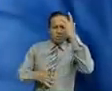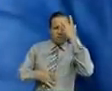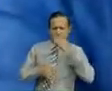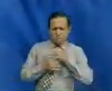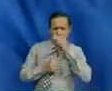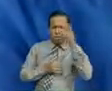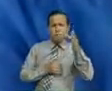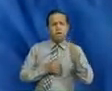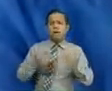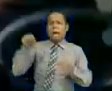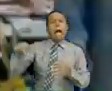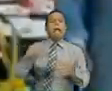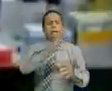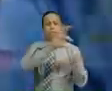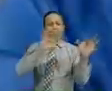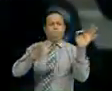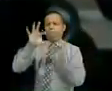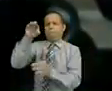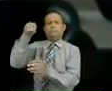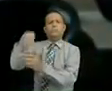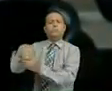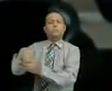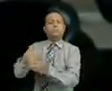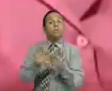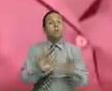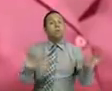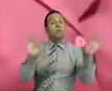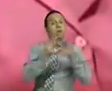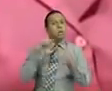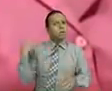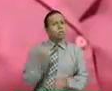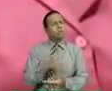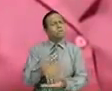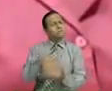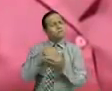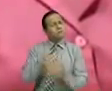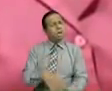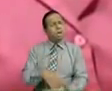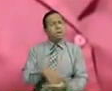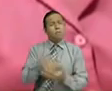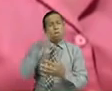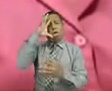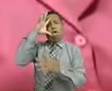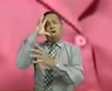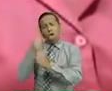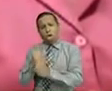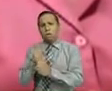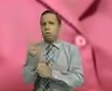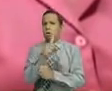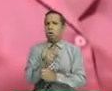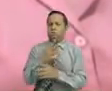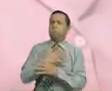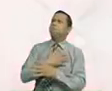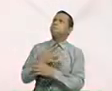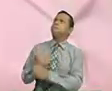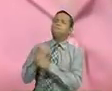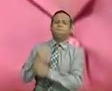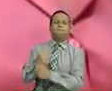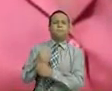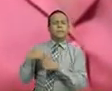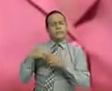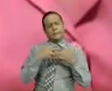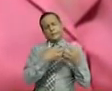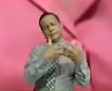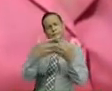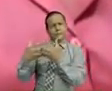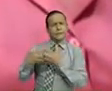es siempre mantenernos firmes, no perder la fe, no perder la esperanza y mantenernos unidos. Tendrán